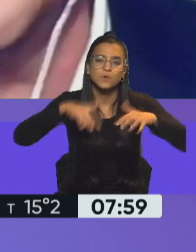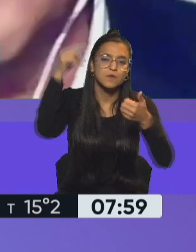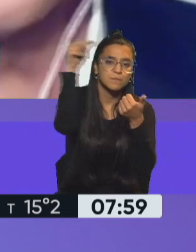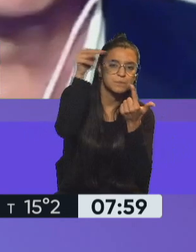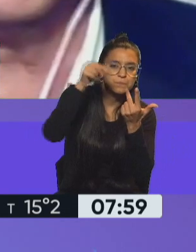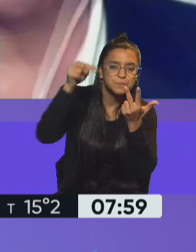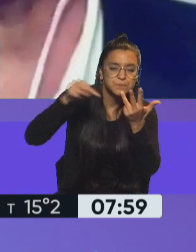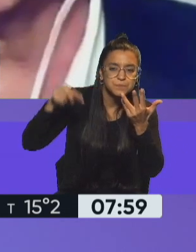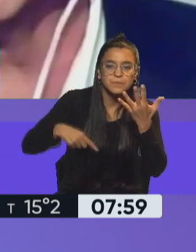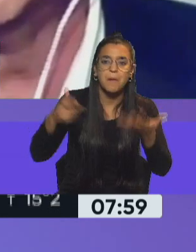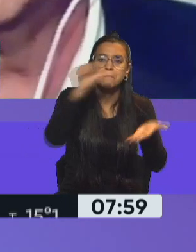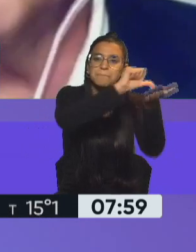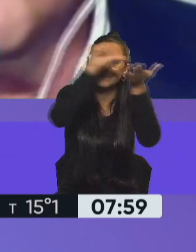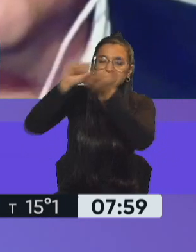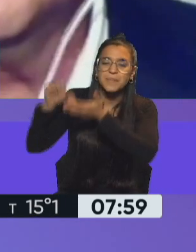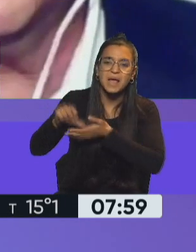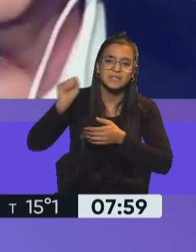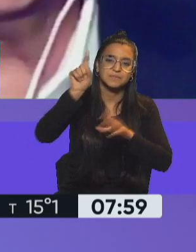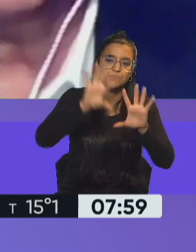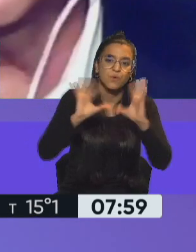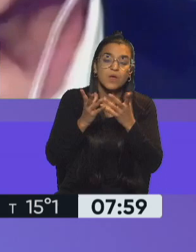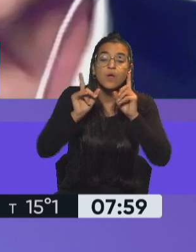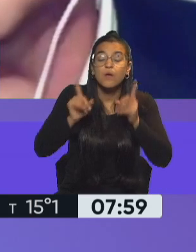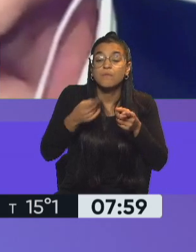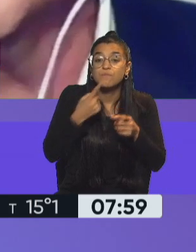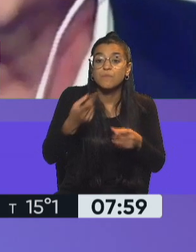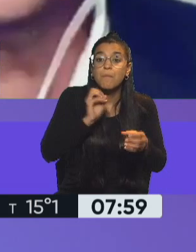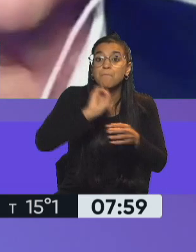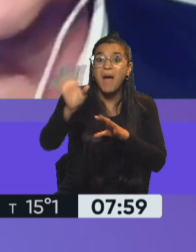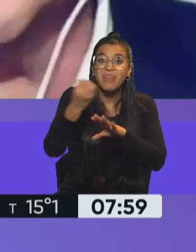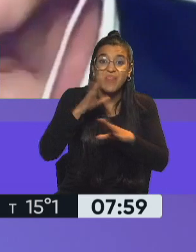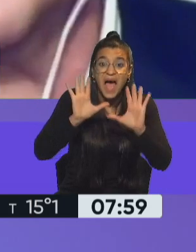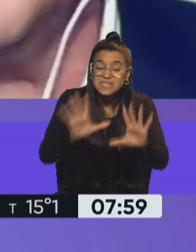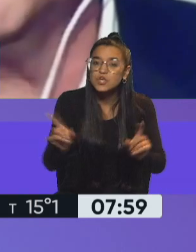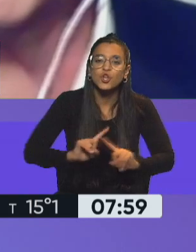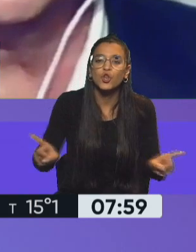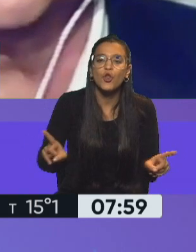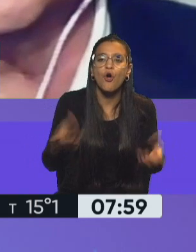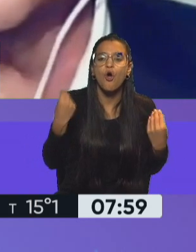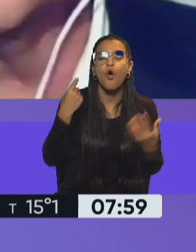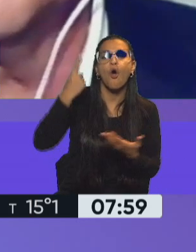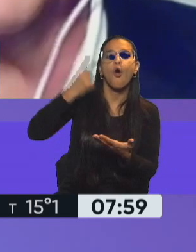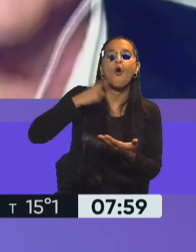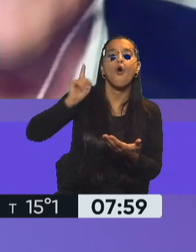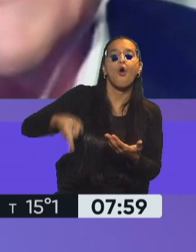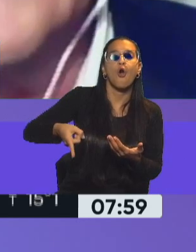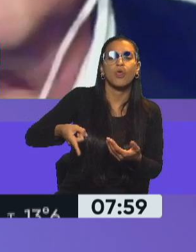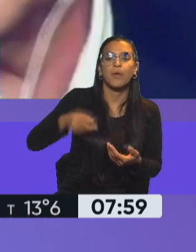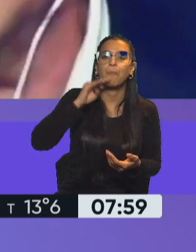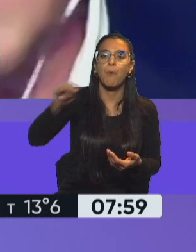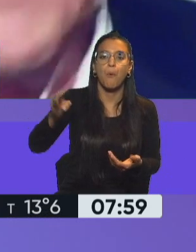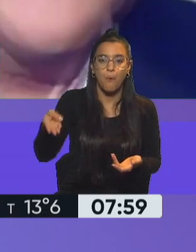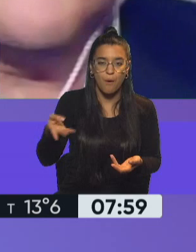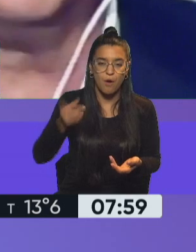dan en los diferentes países del mundo. En vez de enviar esos cables, muchas veces había órdenes verbales